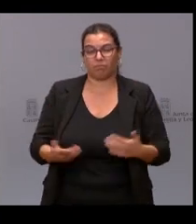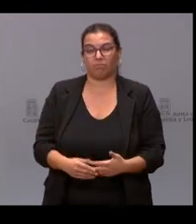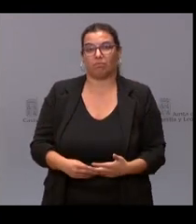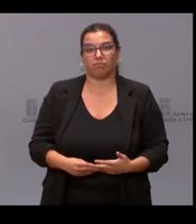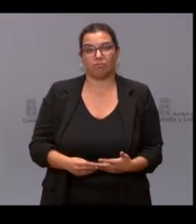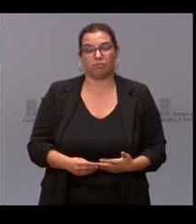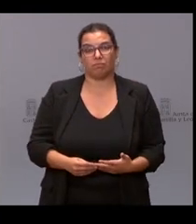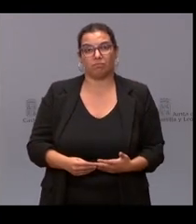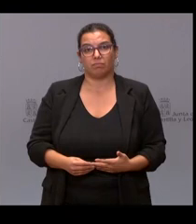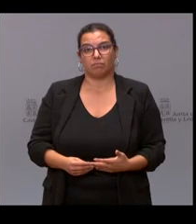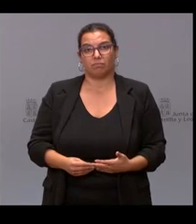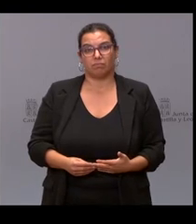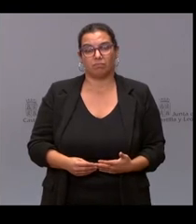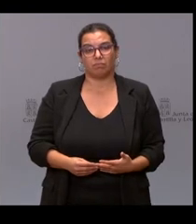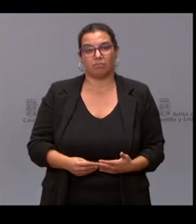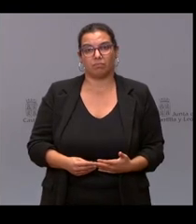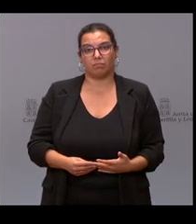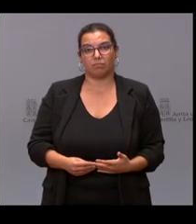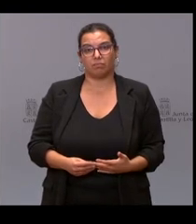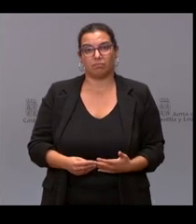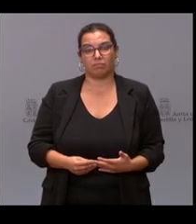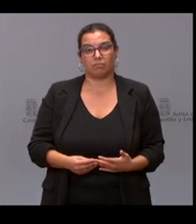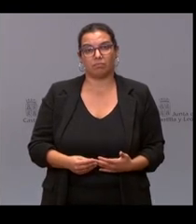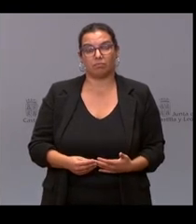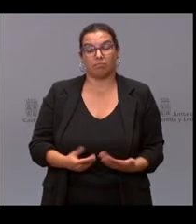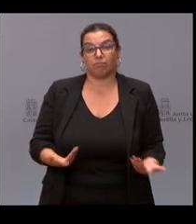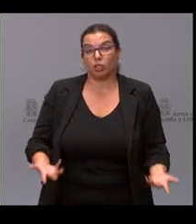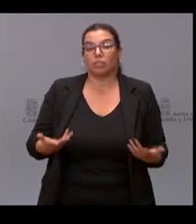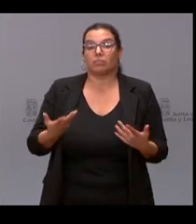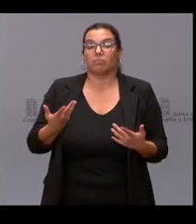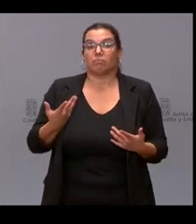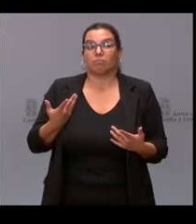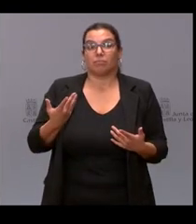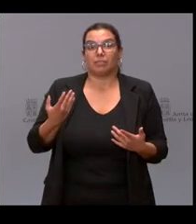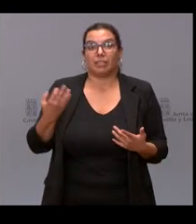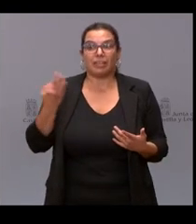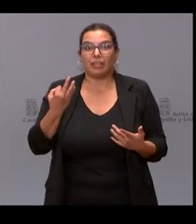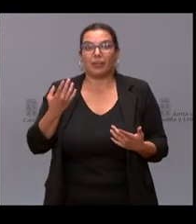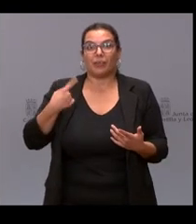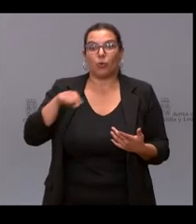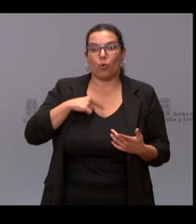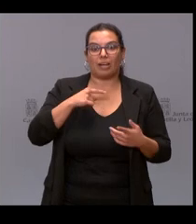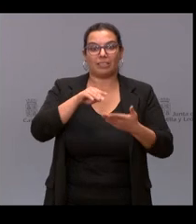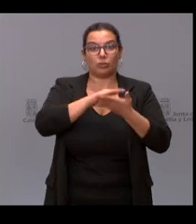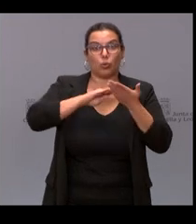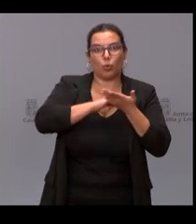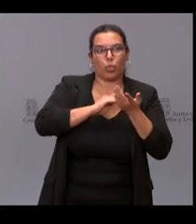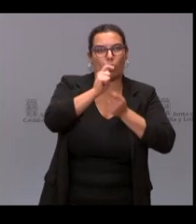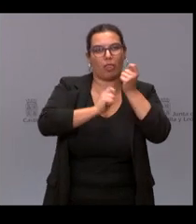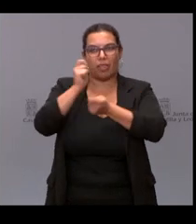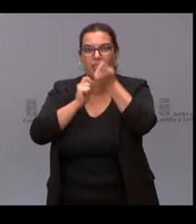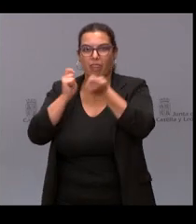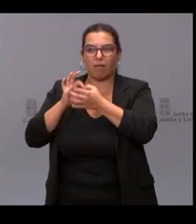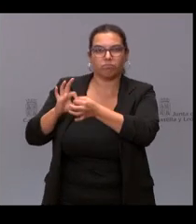that problem to bring renewable power to e-mobility. Así que quizás conjuntamente podamos resolver este